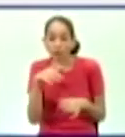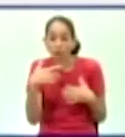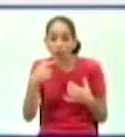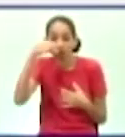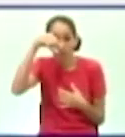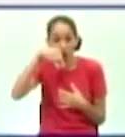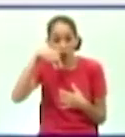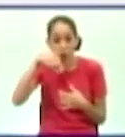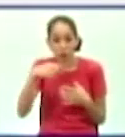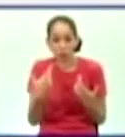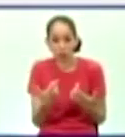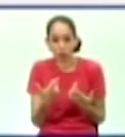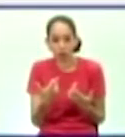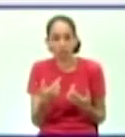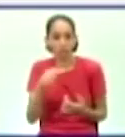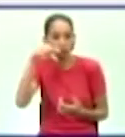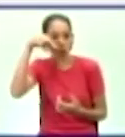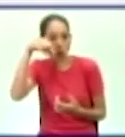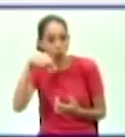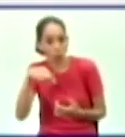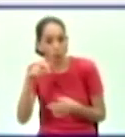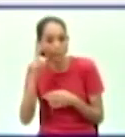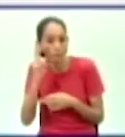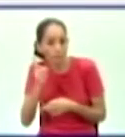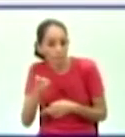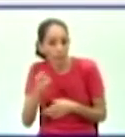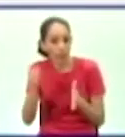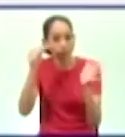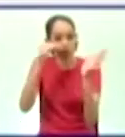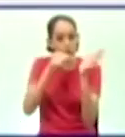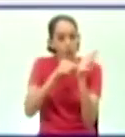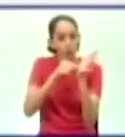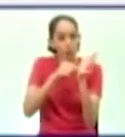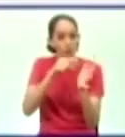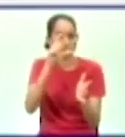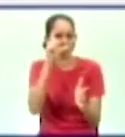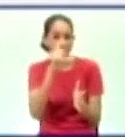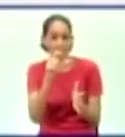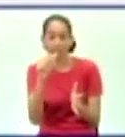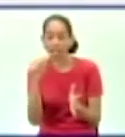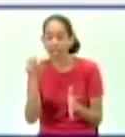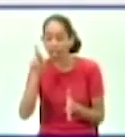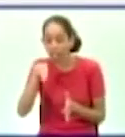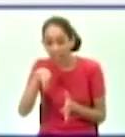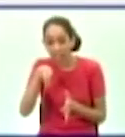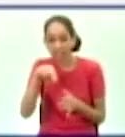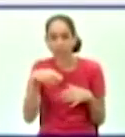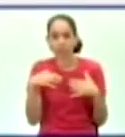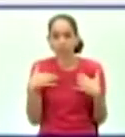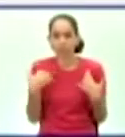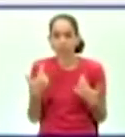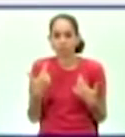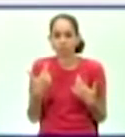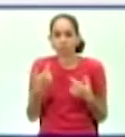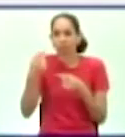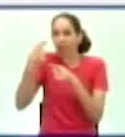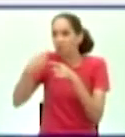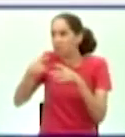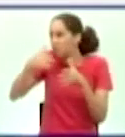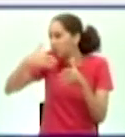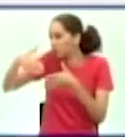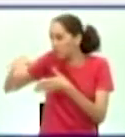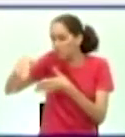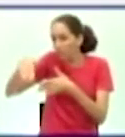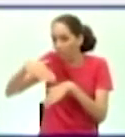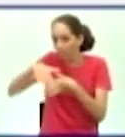N es un punto exterior donde se cortan las rectas QP y MQ. Además,